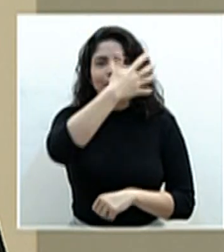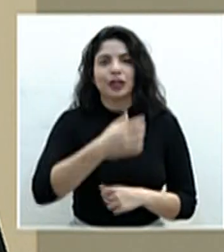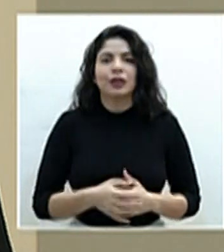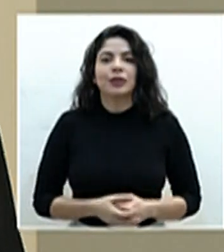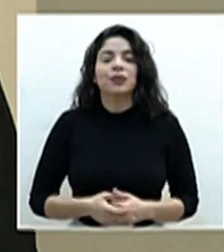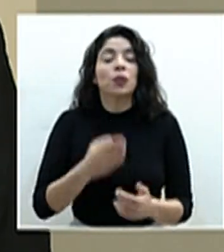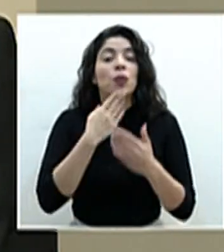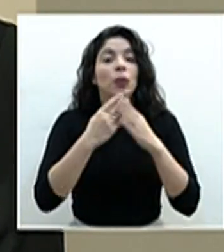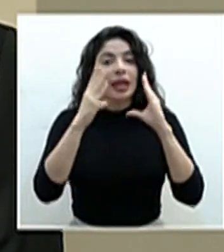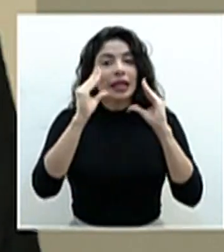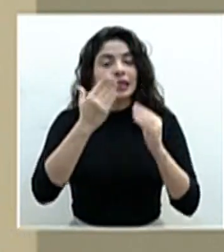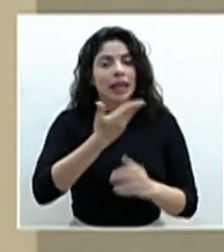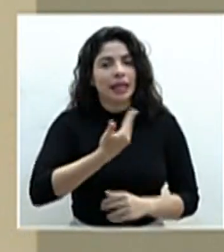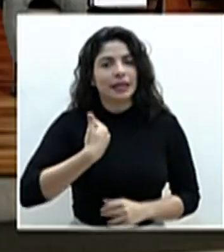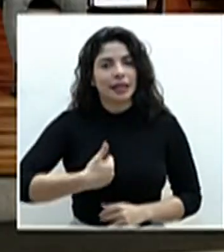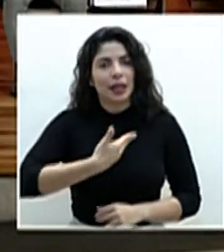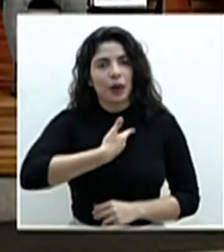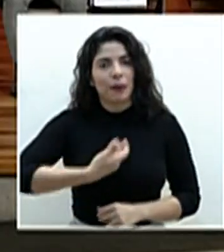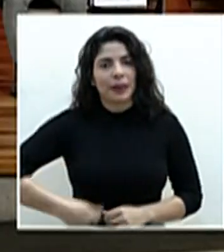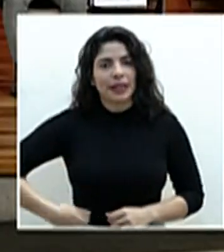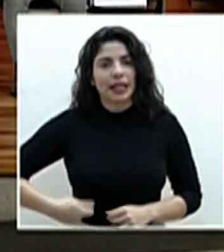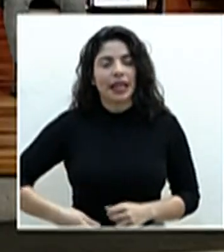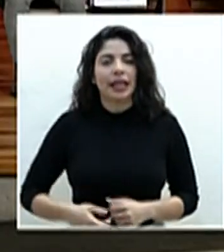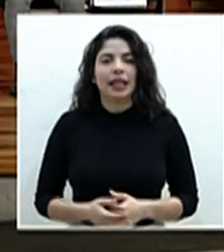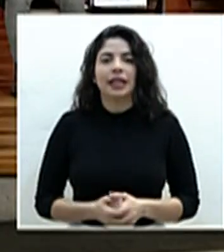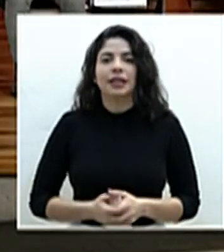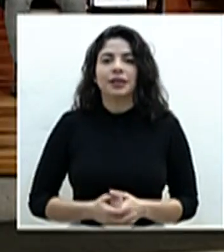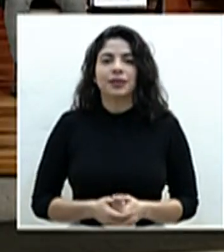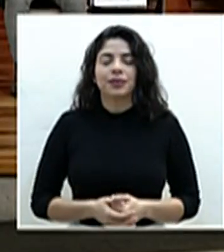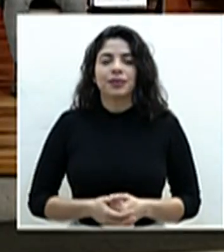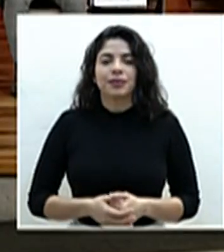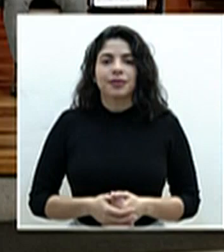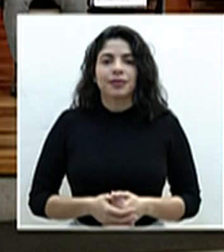Quesada. Muy buenas tardes, señor presidente.